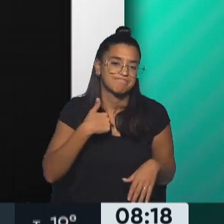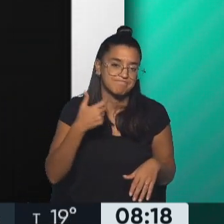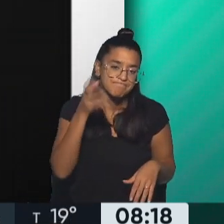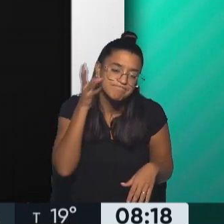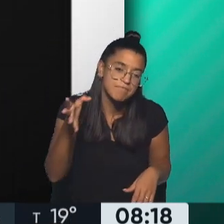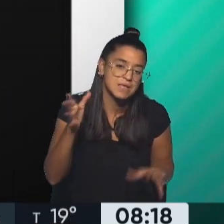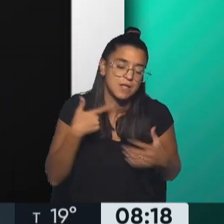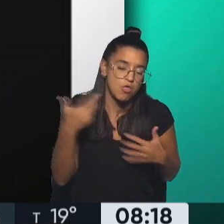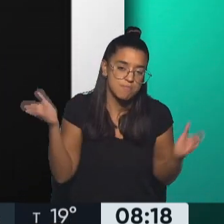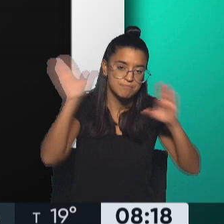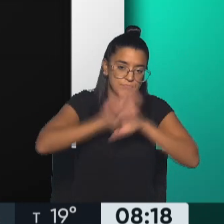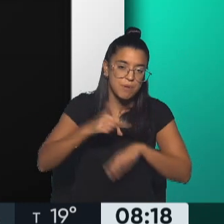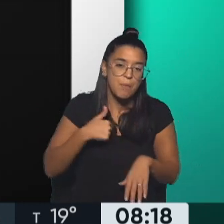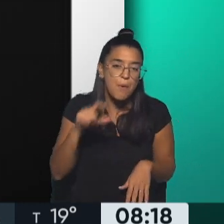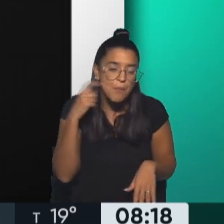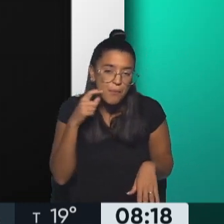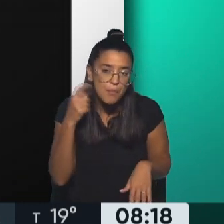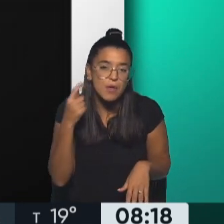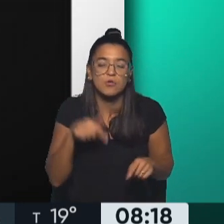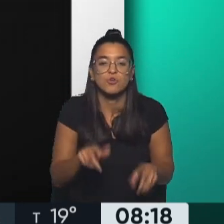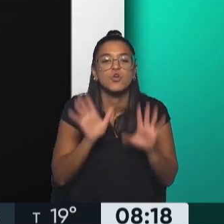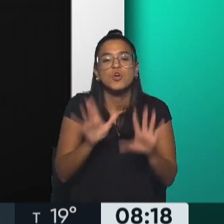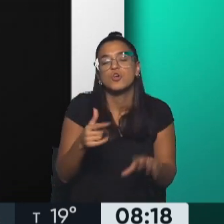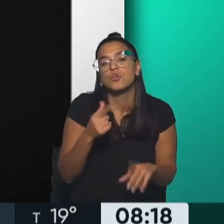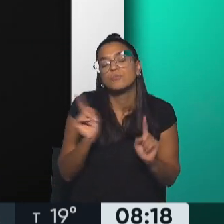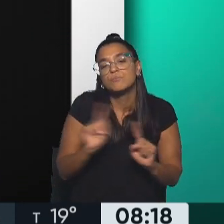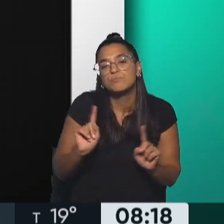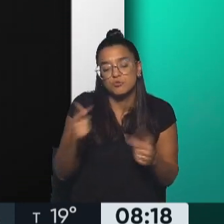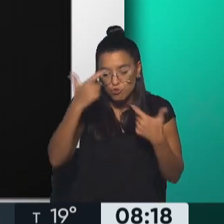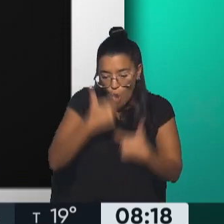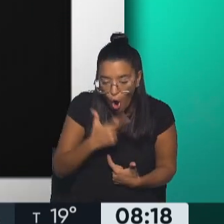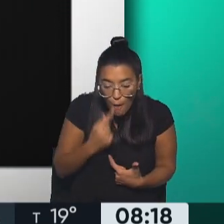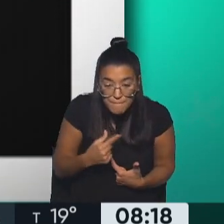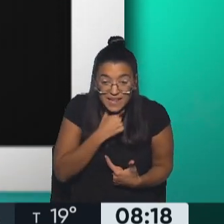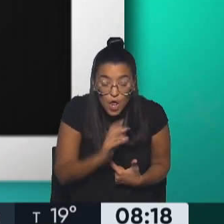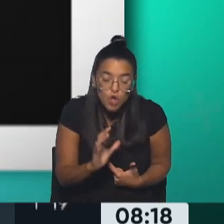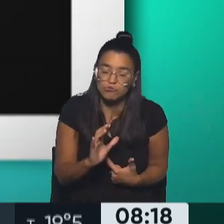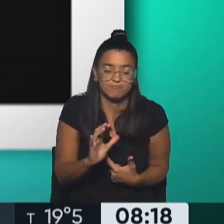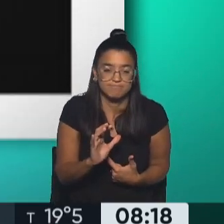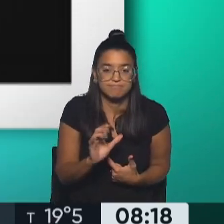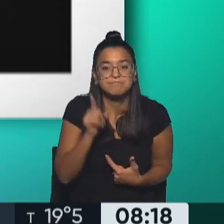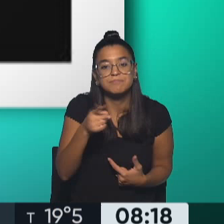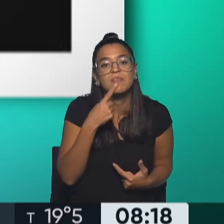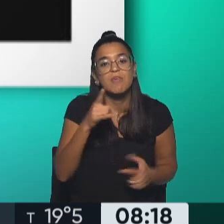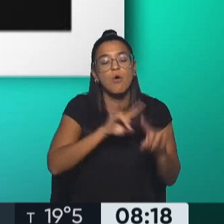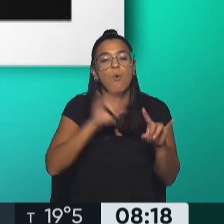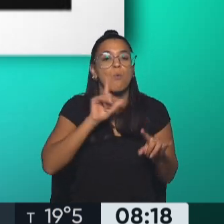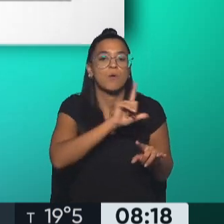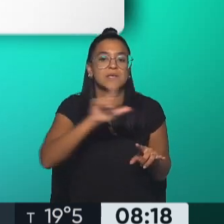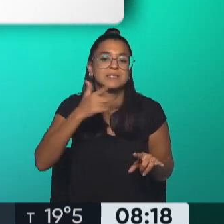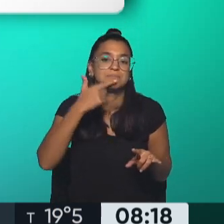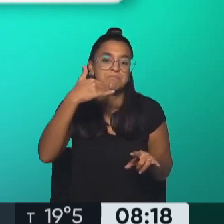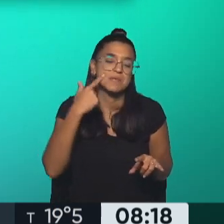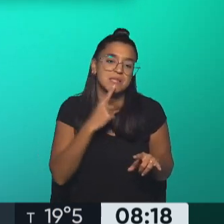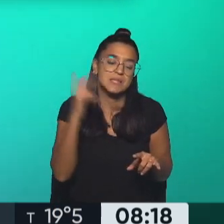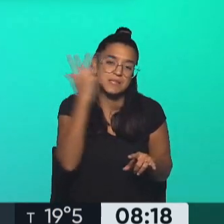me equivoqué. Estoy avergonzado y mis acciones no fueron indicativas del hombre que quiero ser. A eso aseguró Will Smith y siguió: